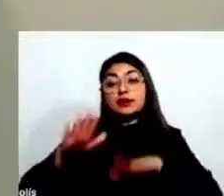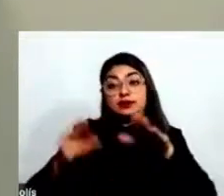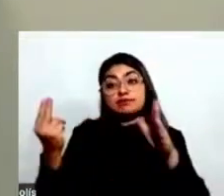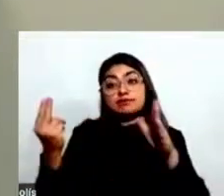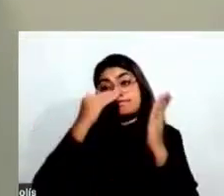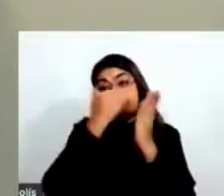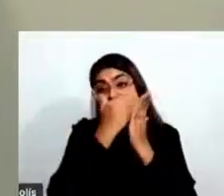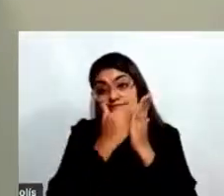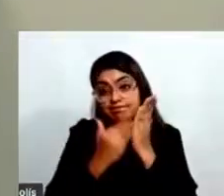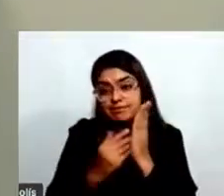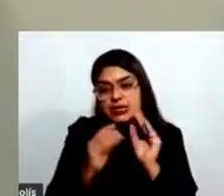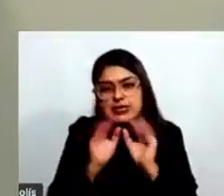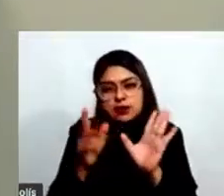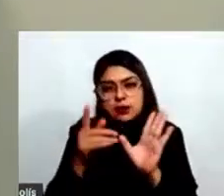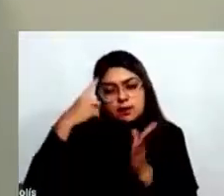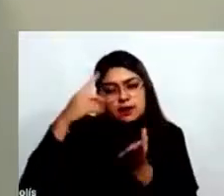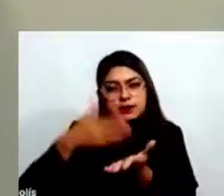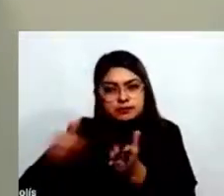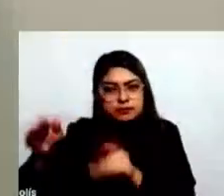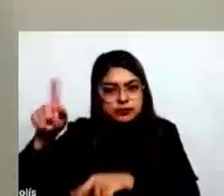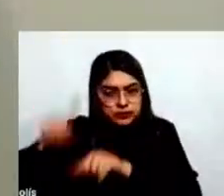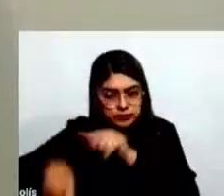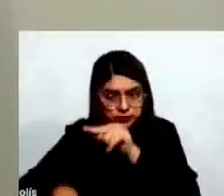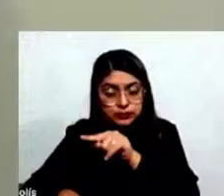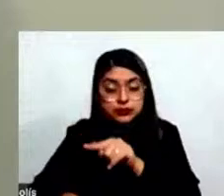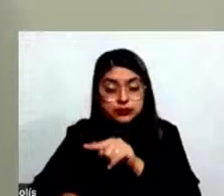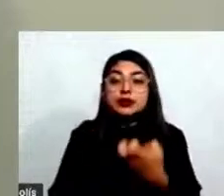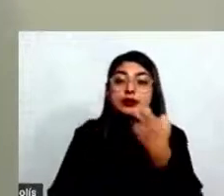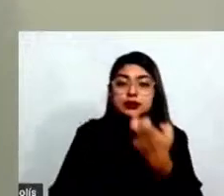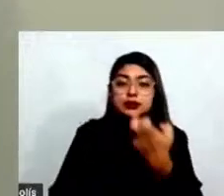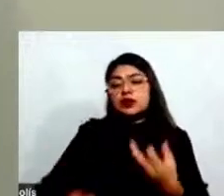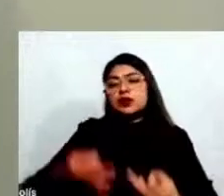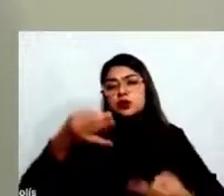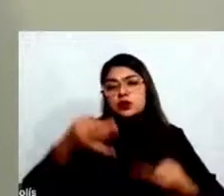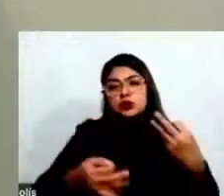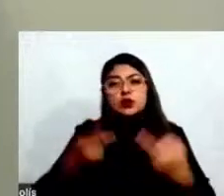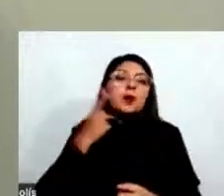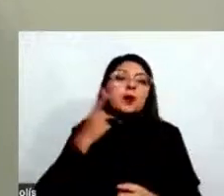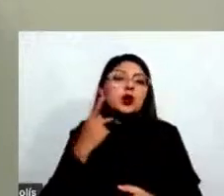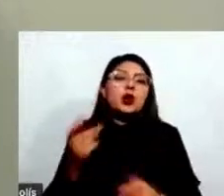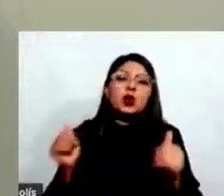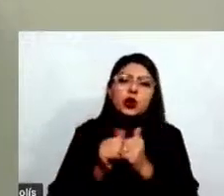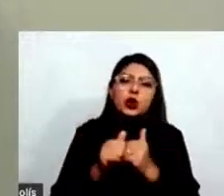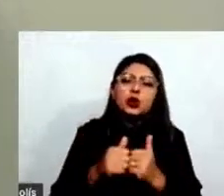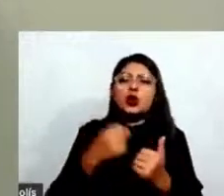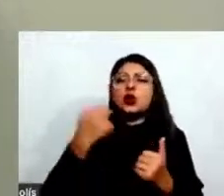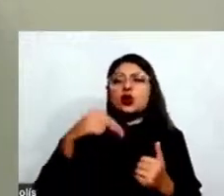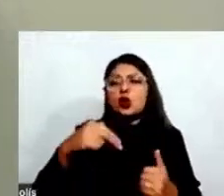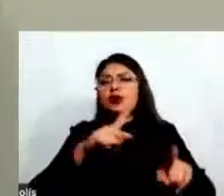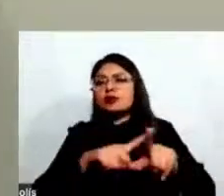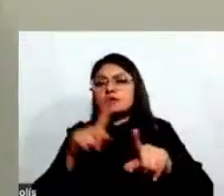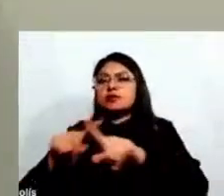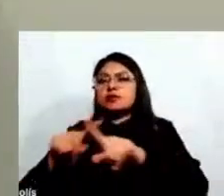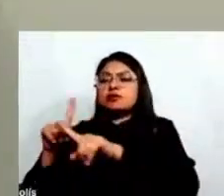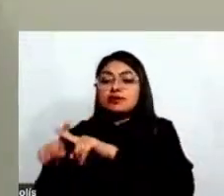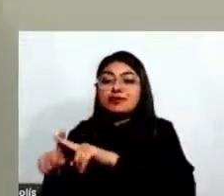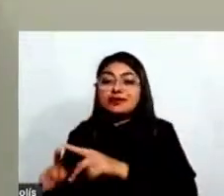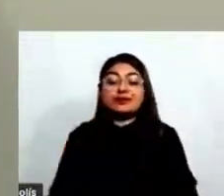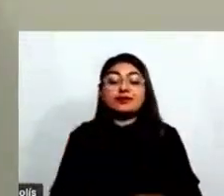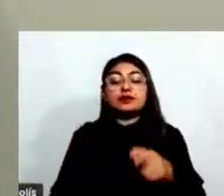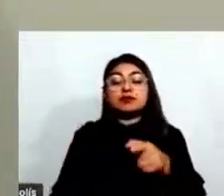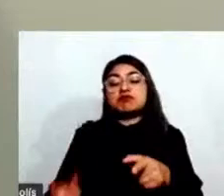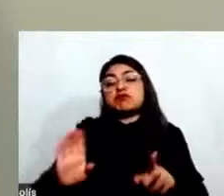el juicio político, aunque con distintos nombres y contenidos, es una de las características comunes dentro